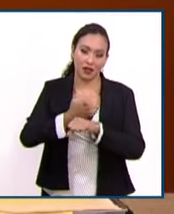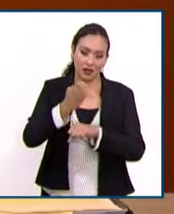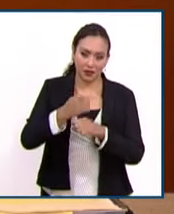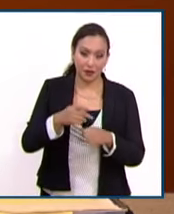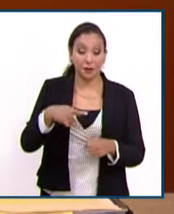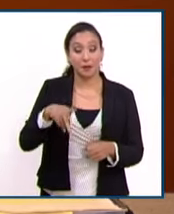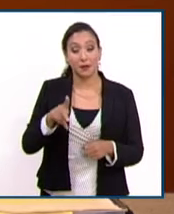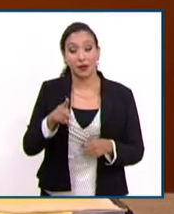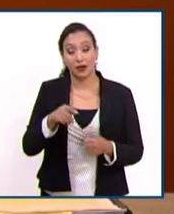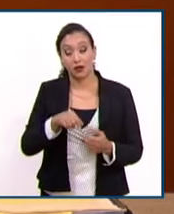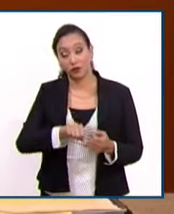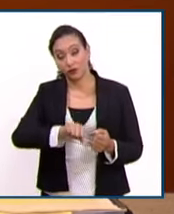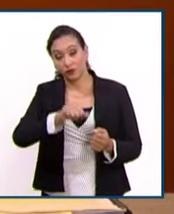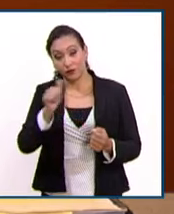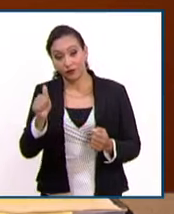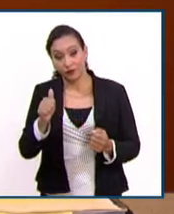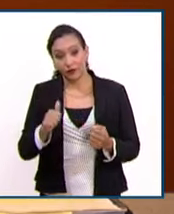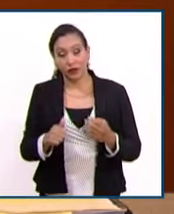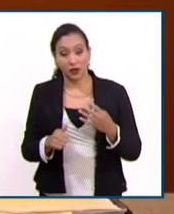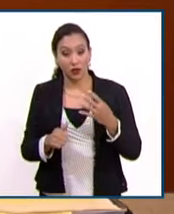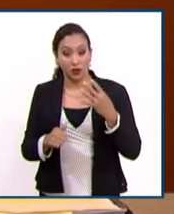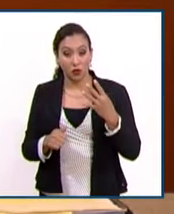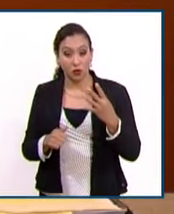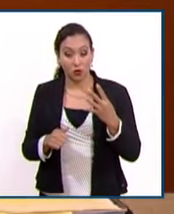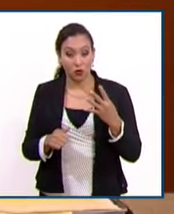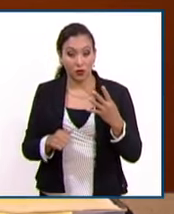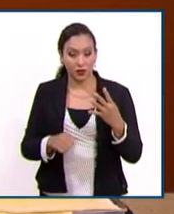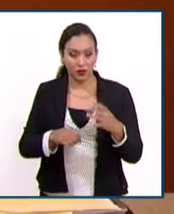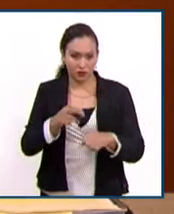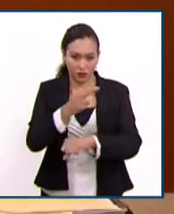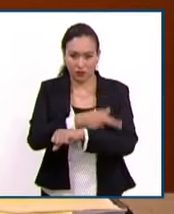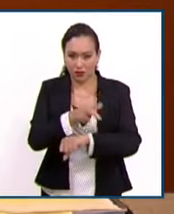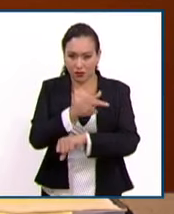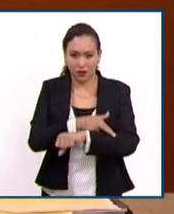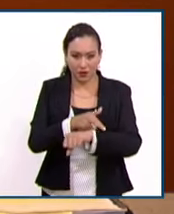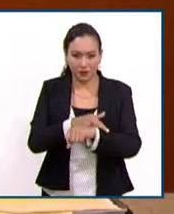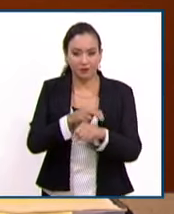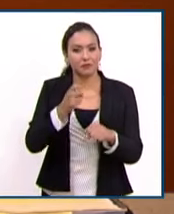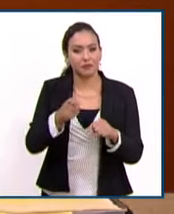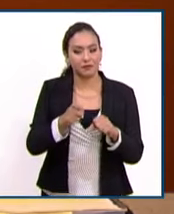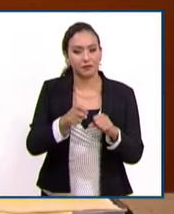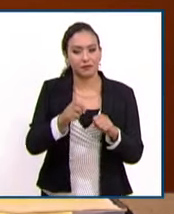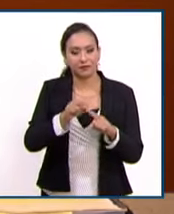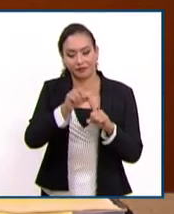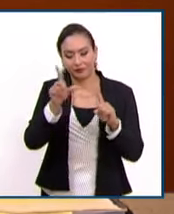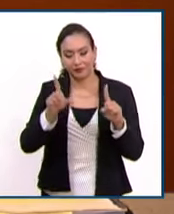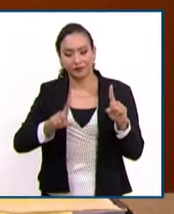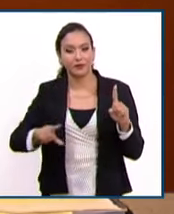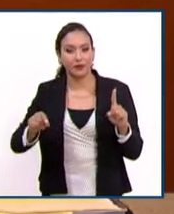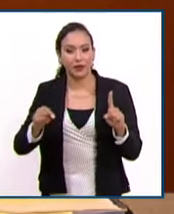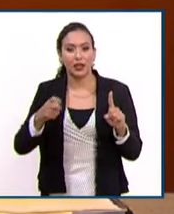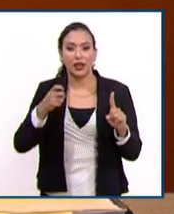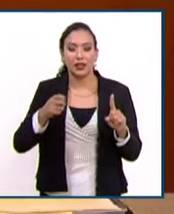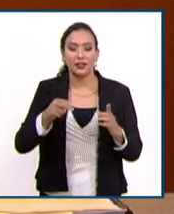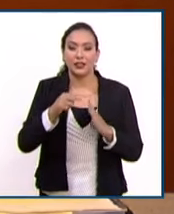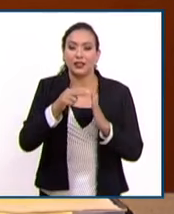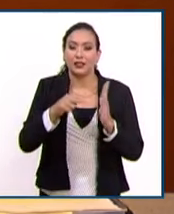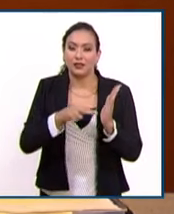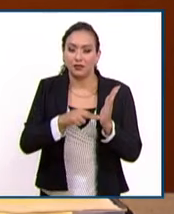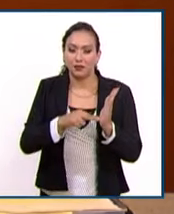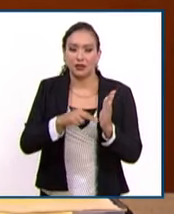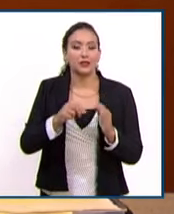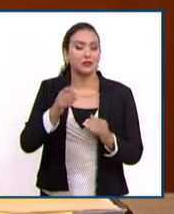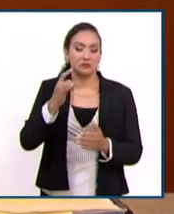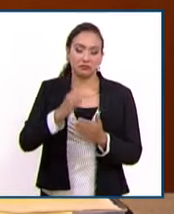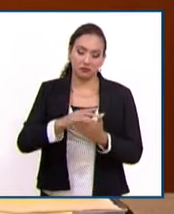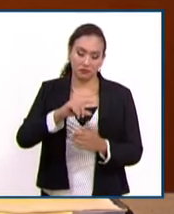mientras que únicamente en 4 asuntos las normas fueron de carácter